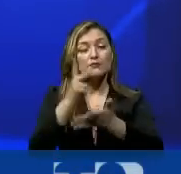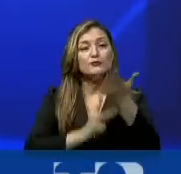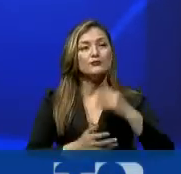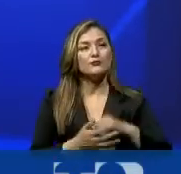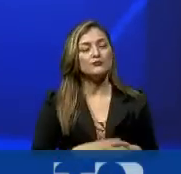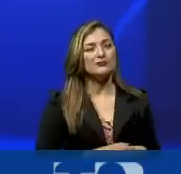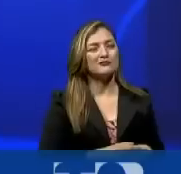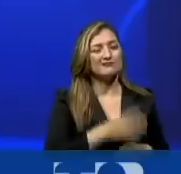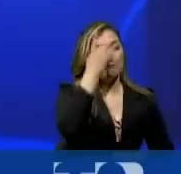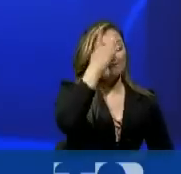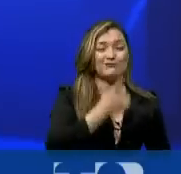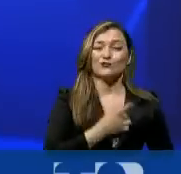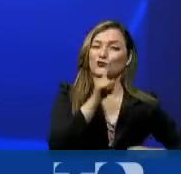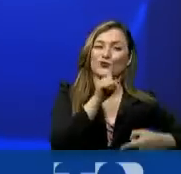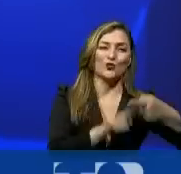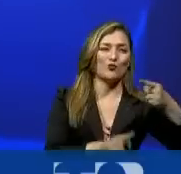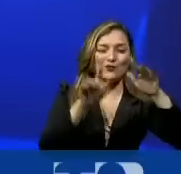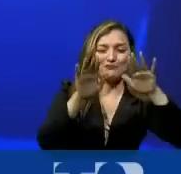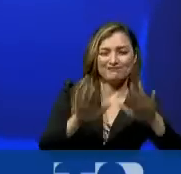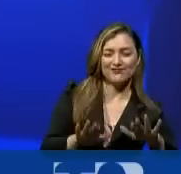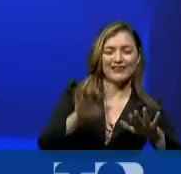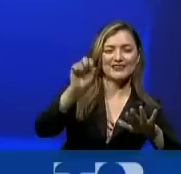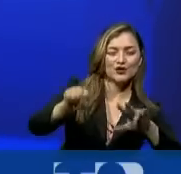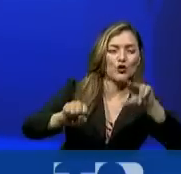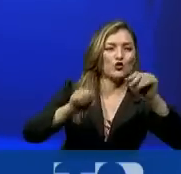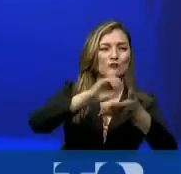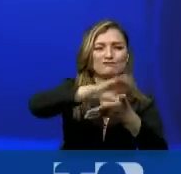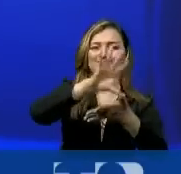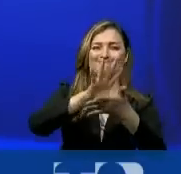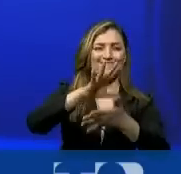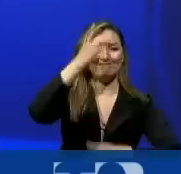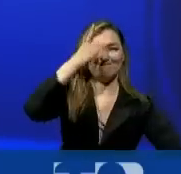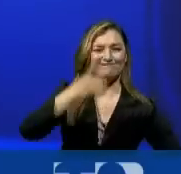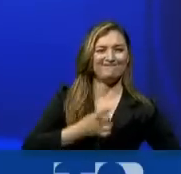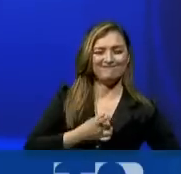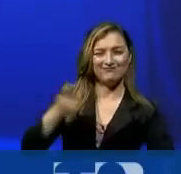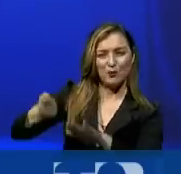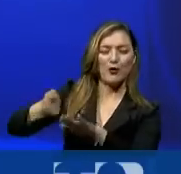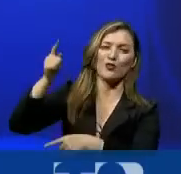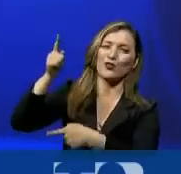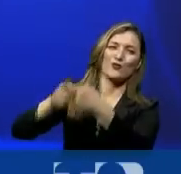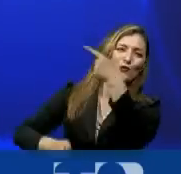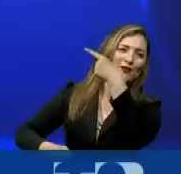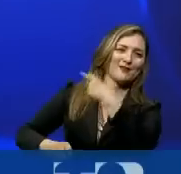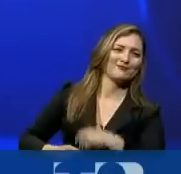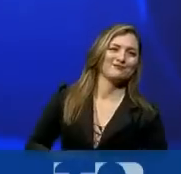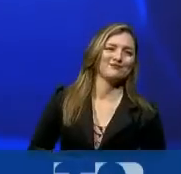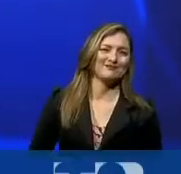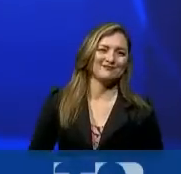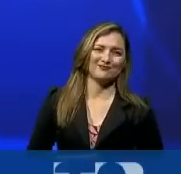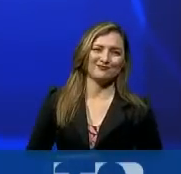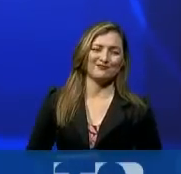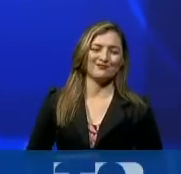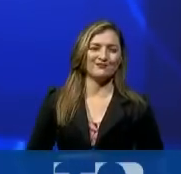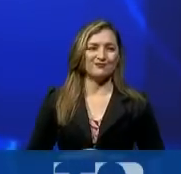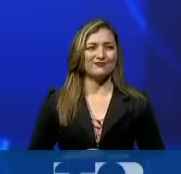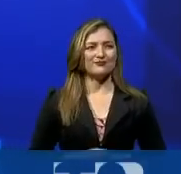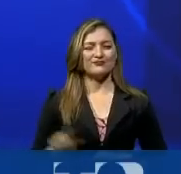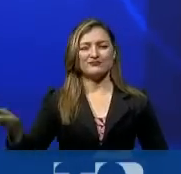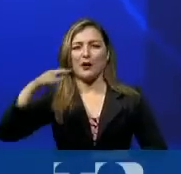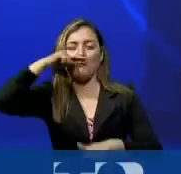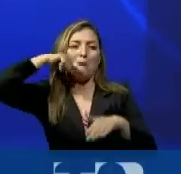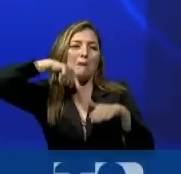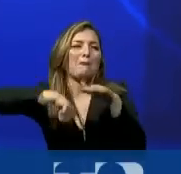de la permanencia o no de Guadalupe Llori en la Asamblea Nacional como presidenta. Las medidas cautelares es